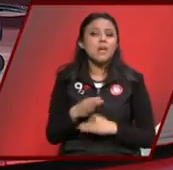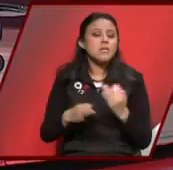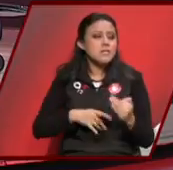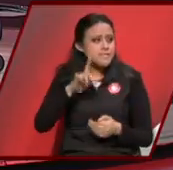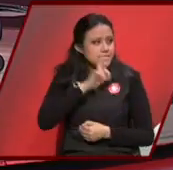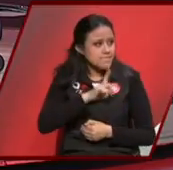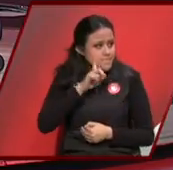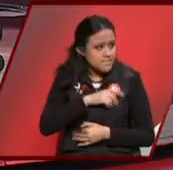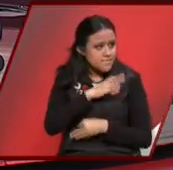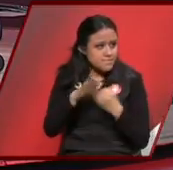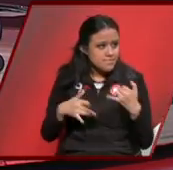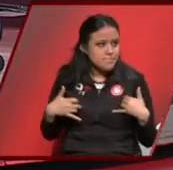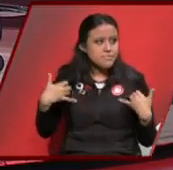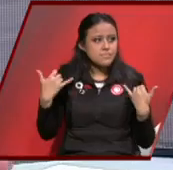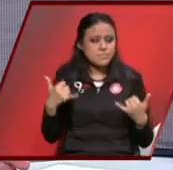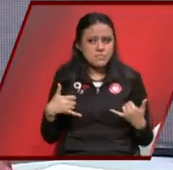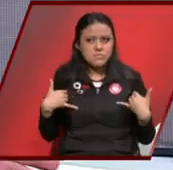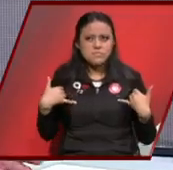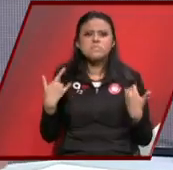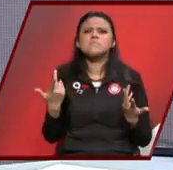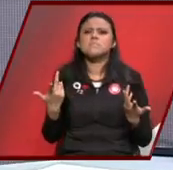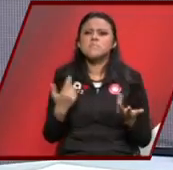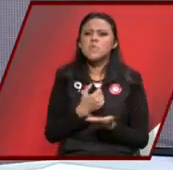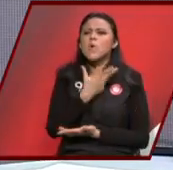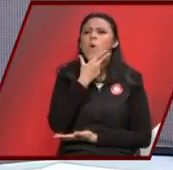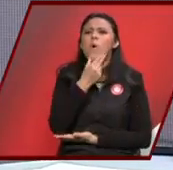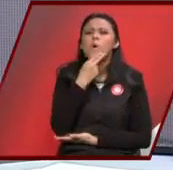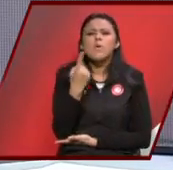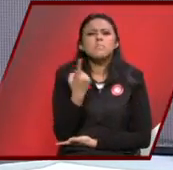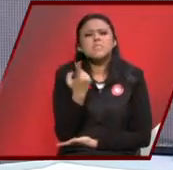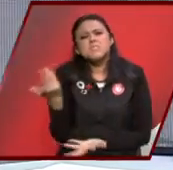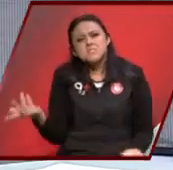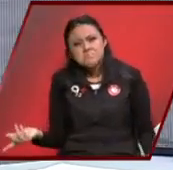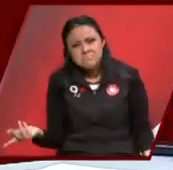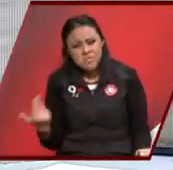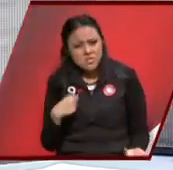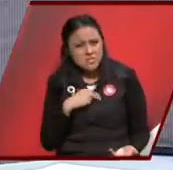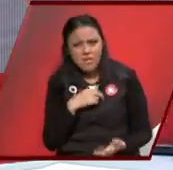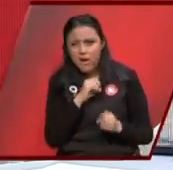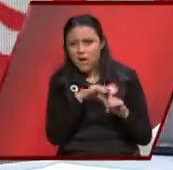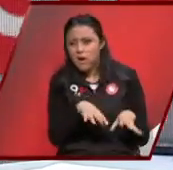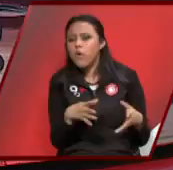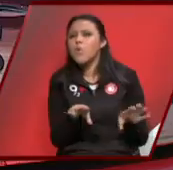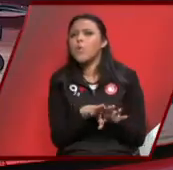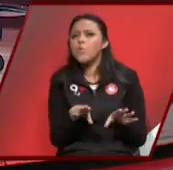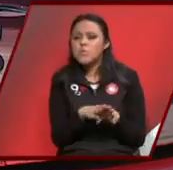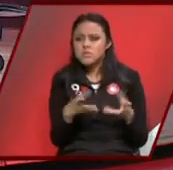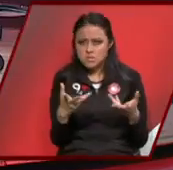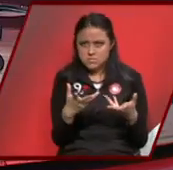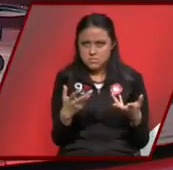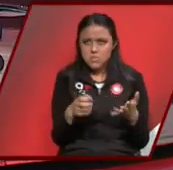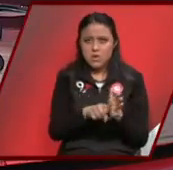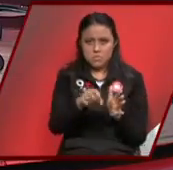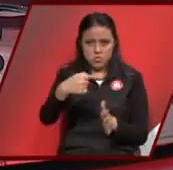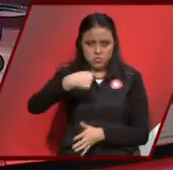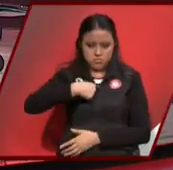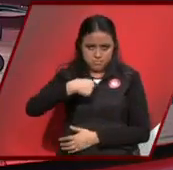a las mujeres y a los jóvenes. Oiga, ¿y los hombres qué va a hacer de nosotros? Porque nos dejan a la deriva tema. ¿O cómo?